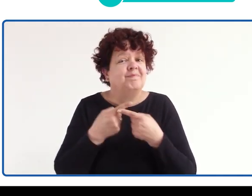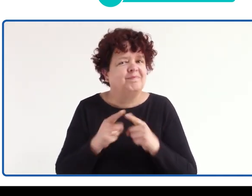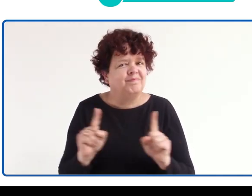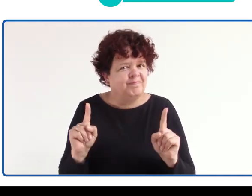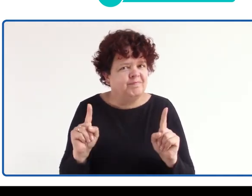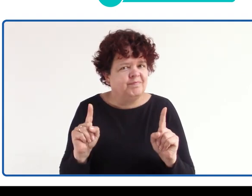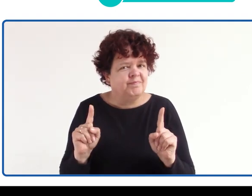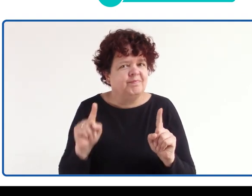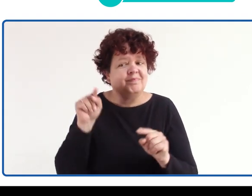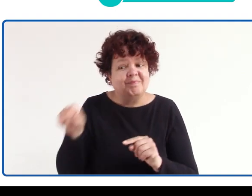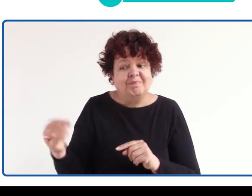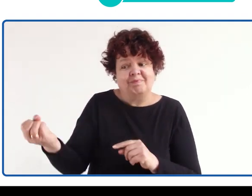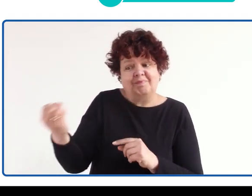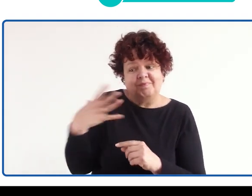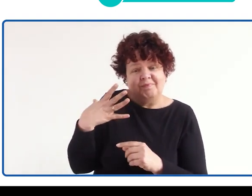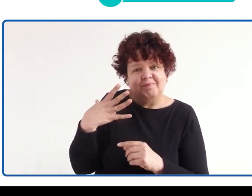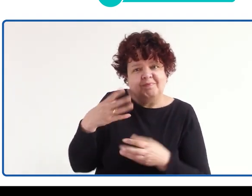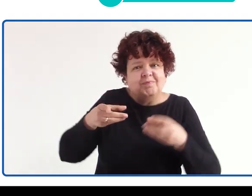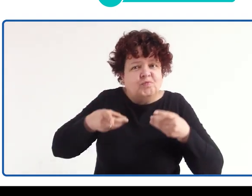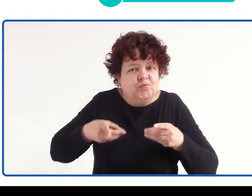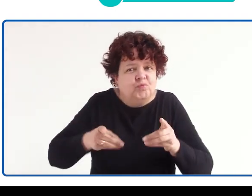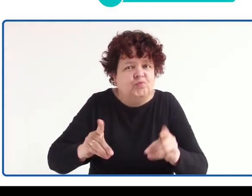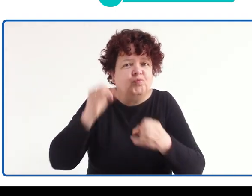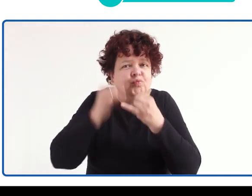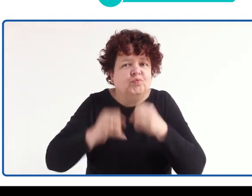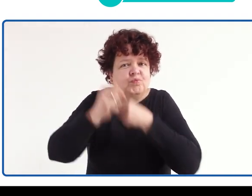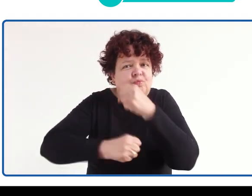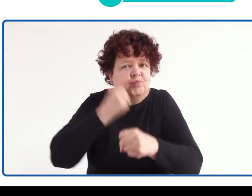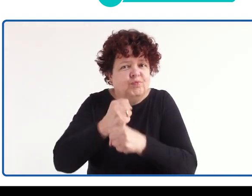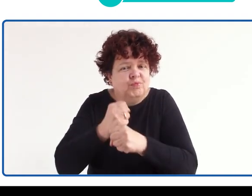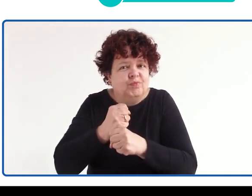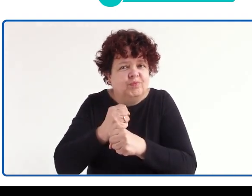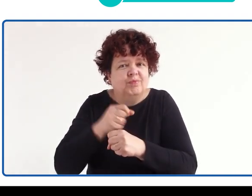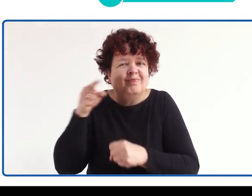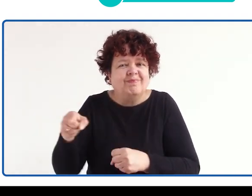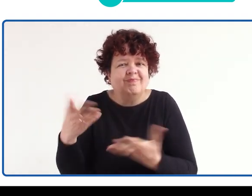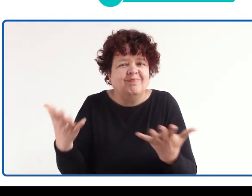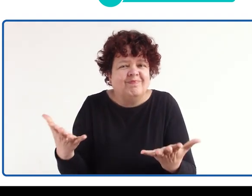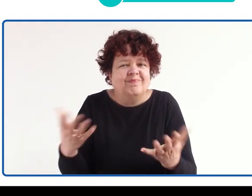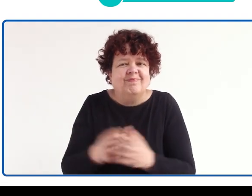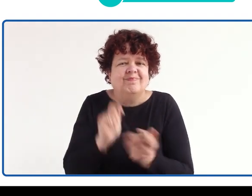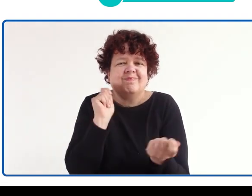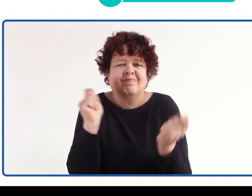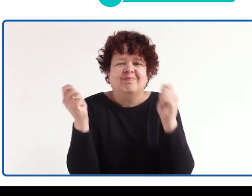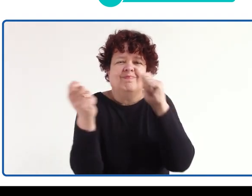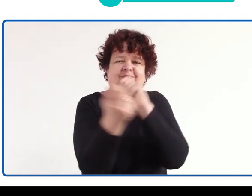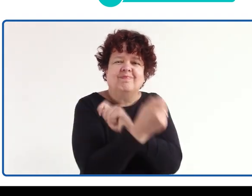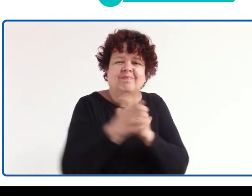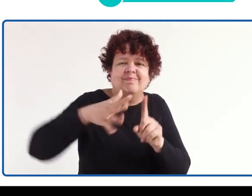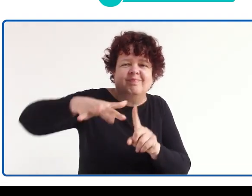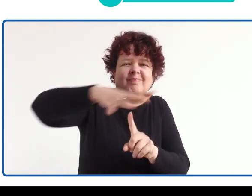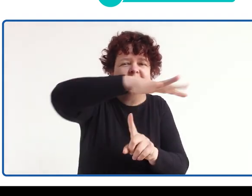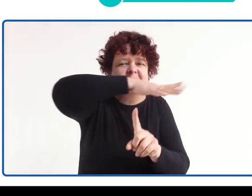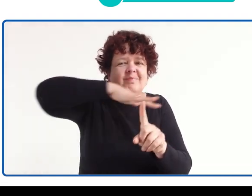Sin embargo, nos comenta que durante los últimos años han ocurrido cambios en el